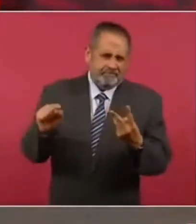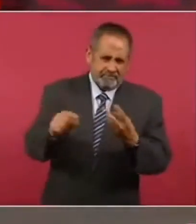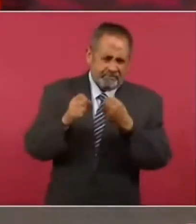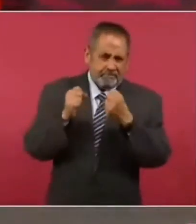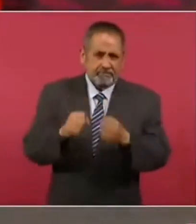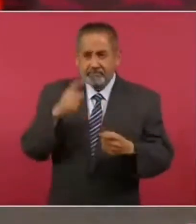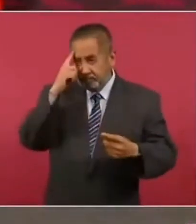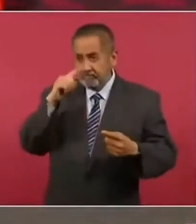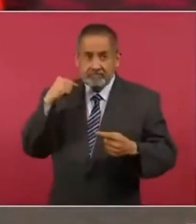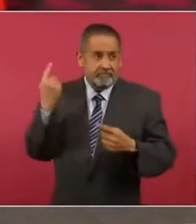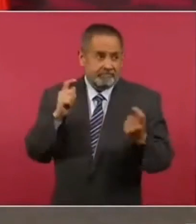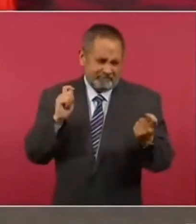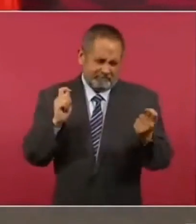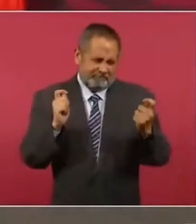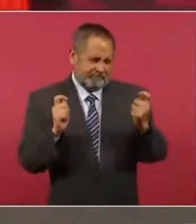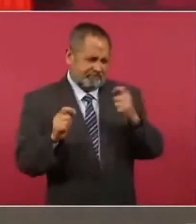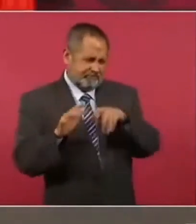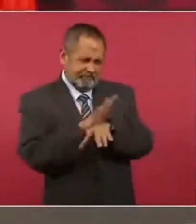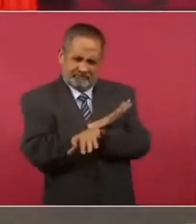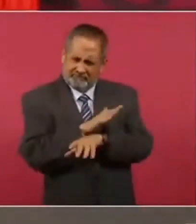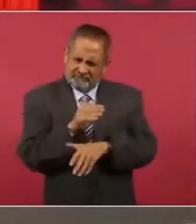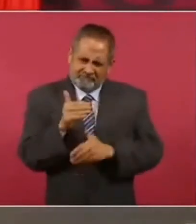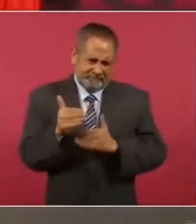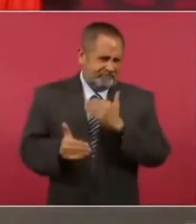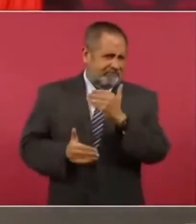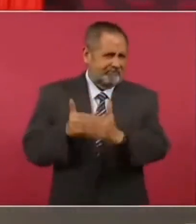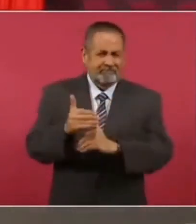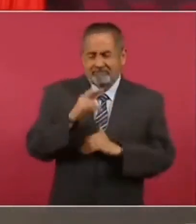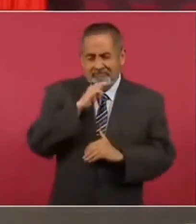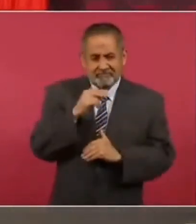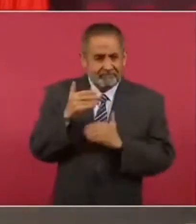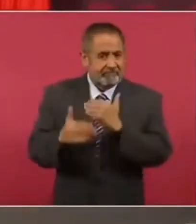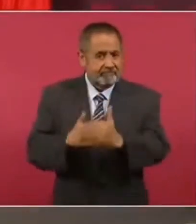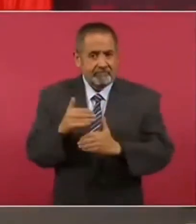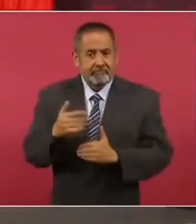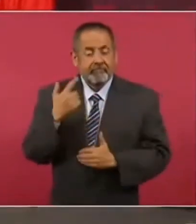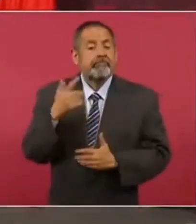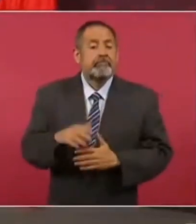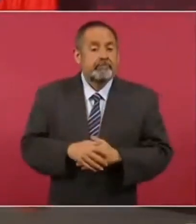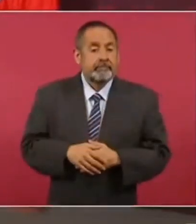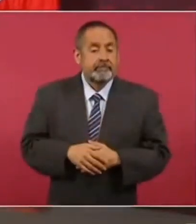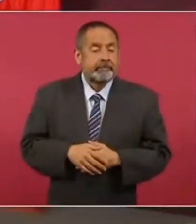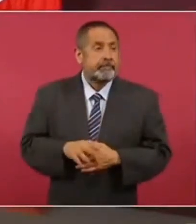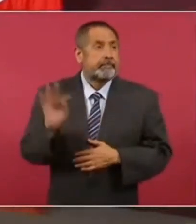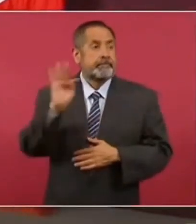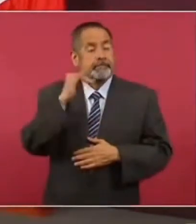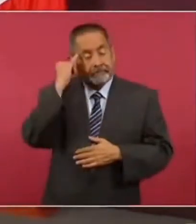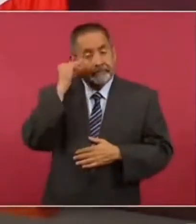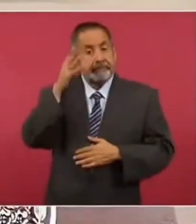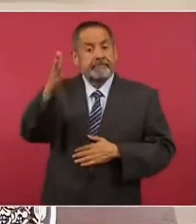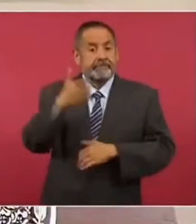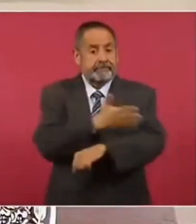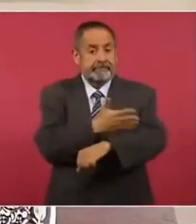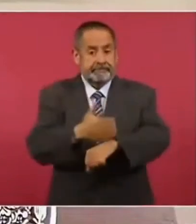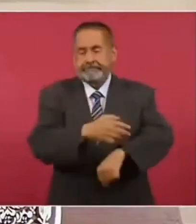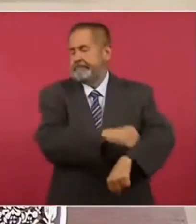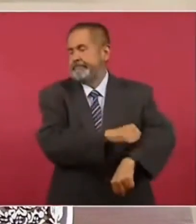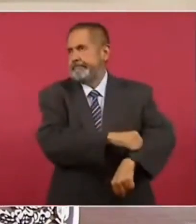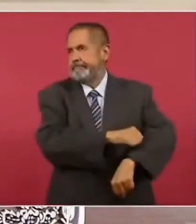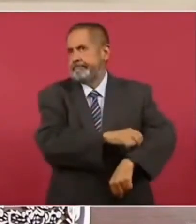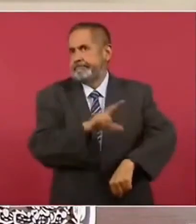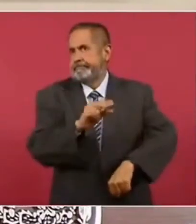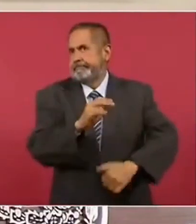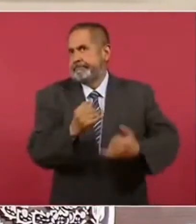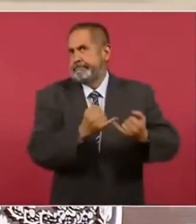el proceso de transformación y avanzar para que sí toco